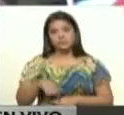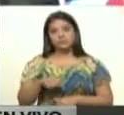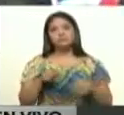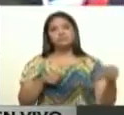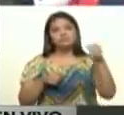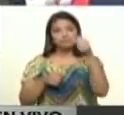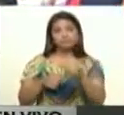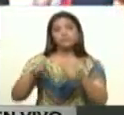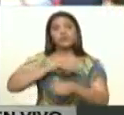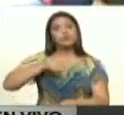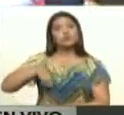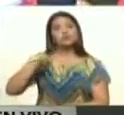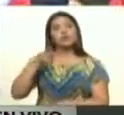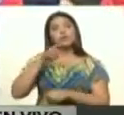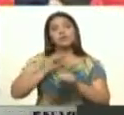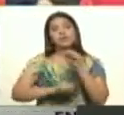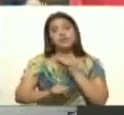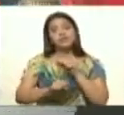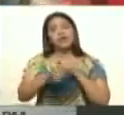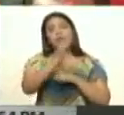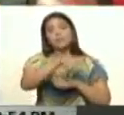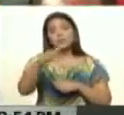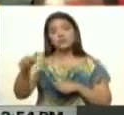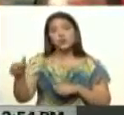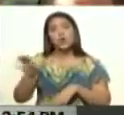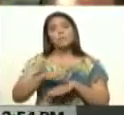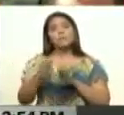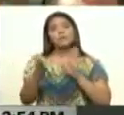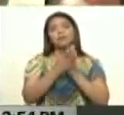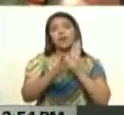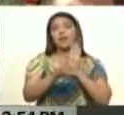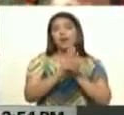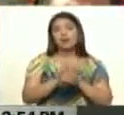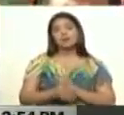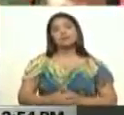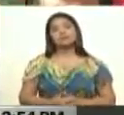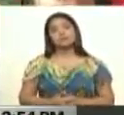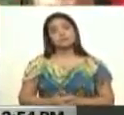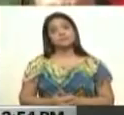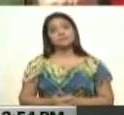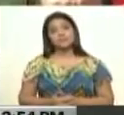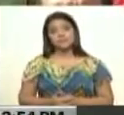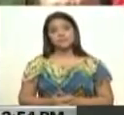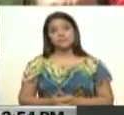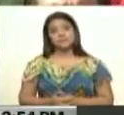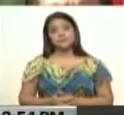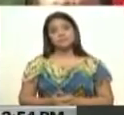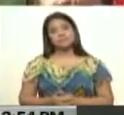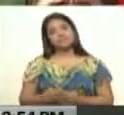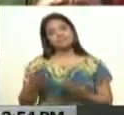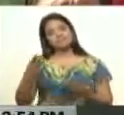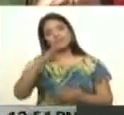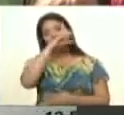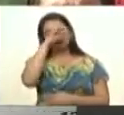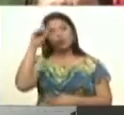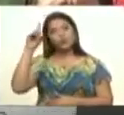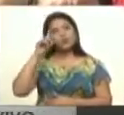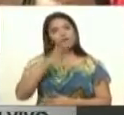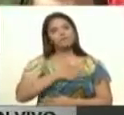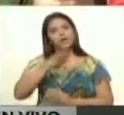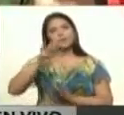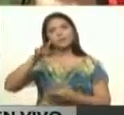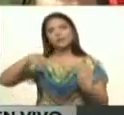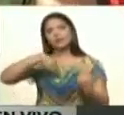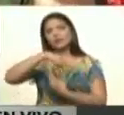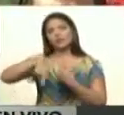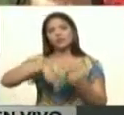y nosotros tenemos que defender esos nombramientos porque están dentro de la legalidad. Entonces, vaya para Diosdado Cabello nuestro apoyo